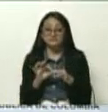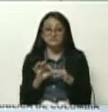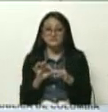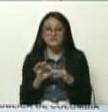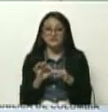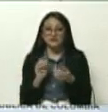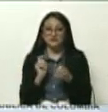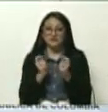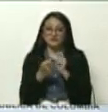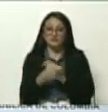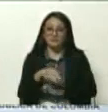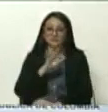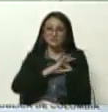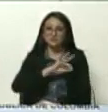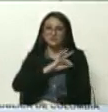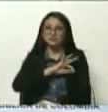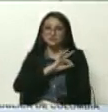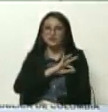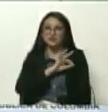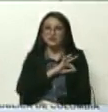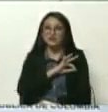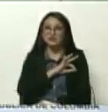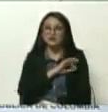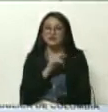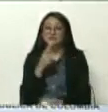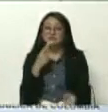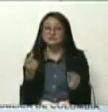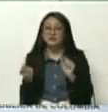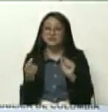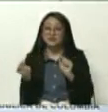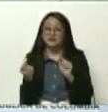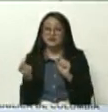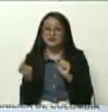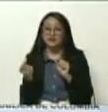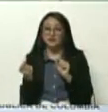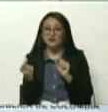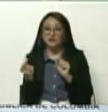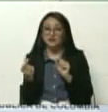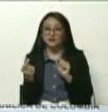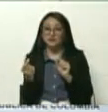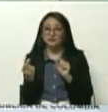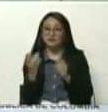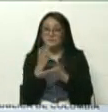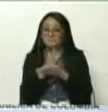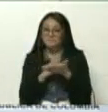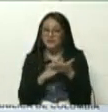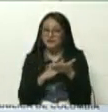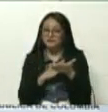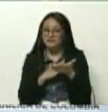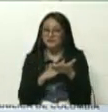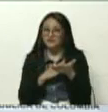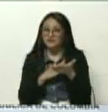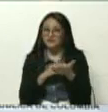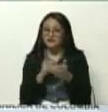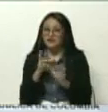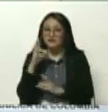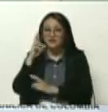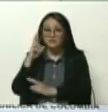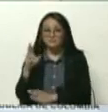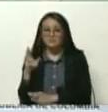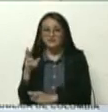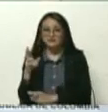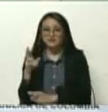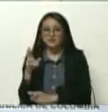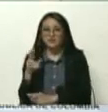de transformación social. Este diálogo parte de una condición de respeto